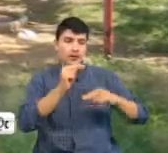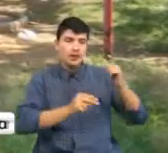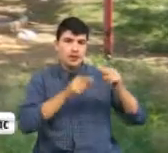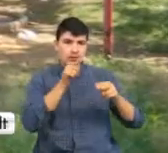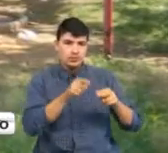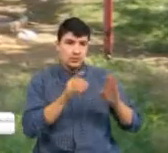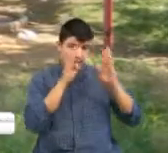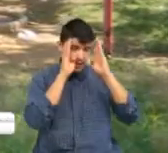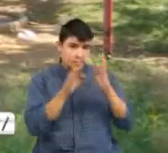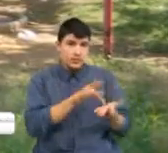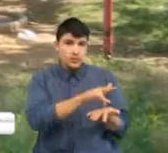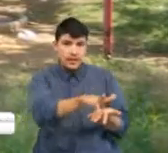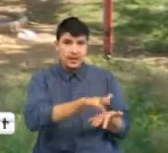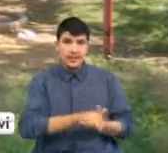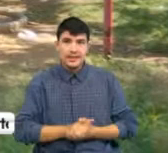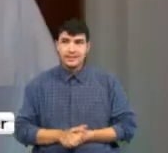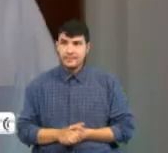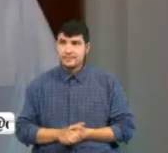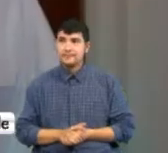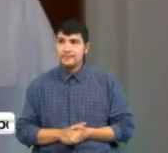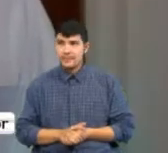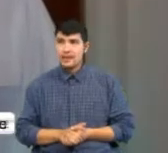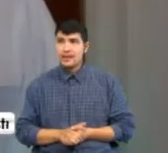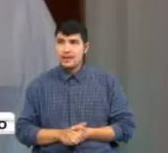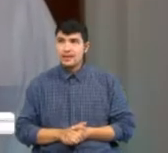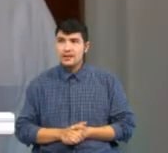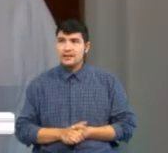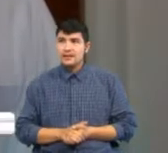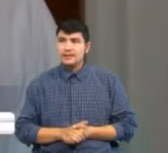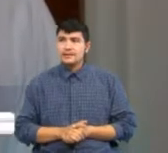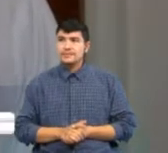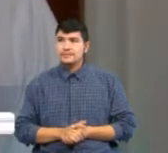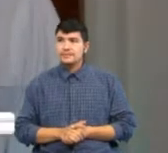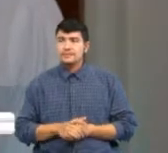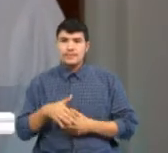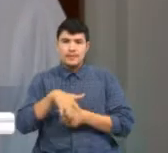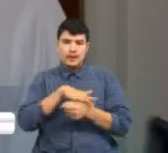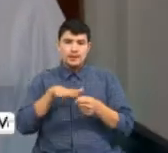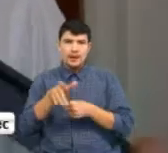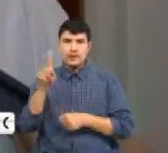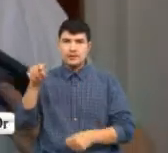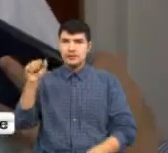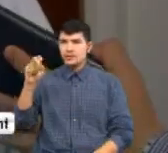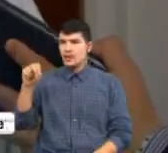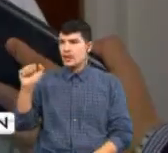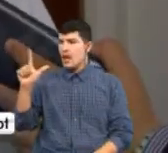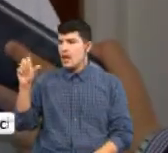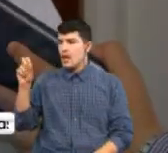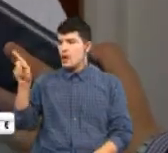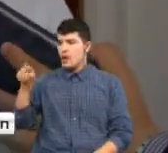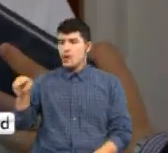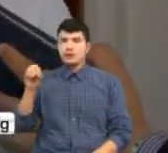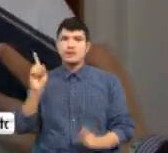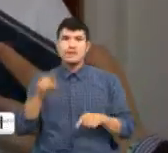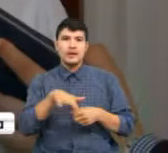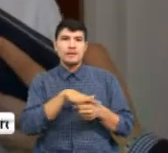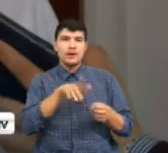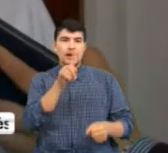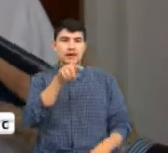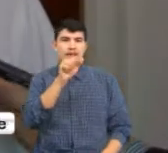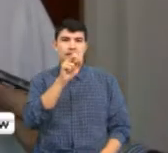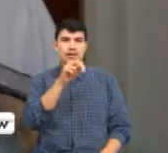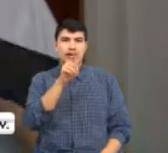atención inmediata en las inmediaciones del barrio sanz alonso también está el barrio san francisco está la